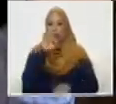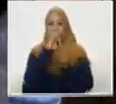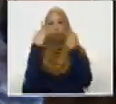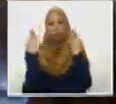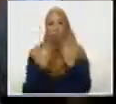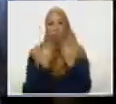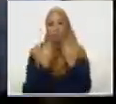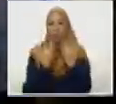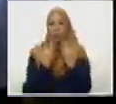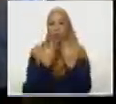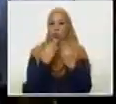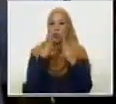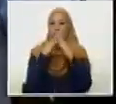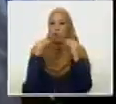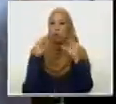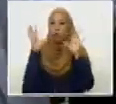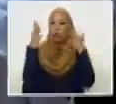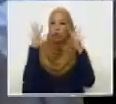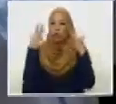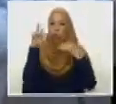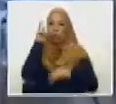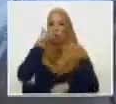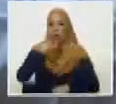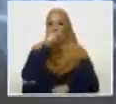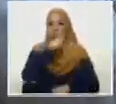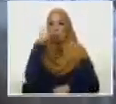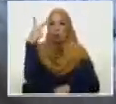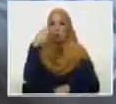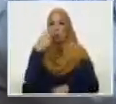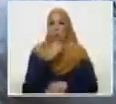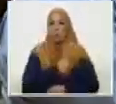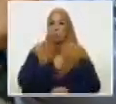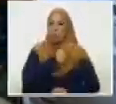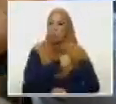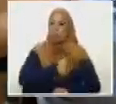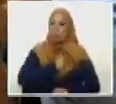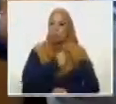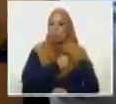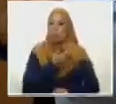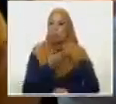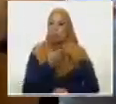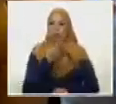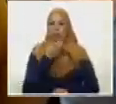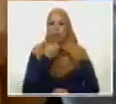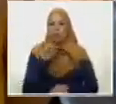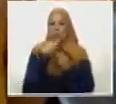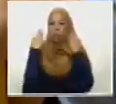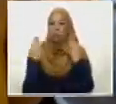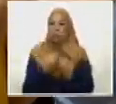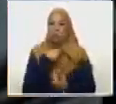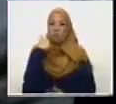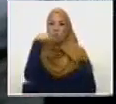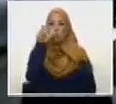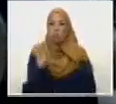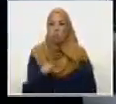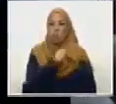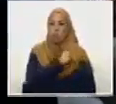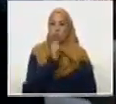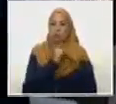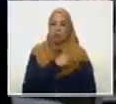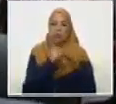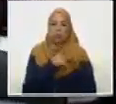familia, al pueblo de La Vega, pues nuestras palabras de condolencia, acompañamiento en su dolor.